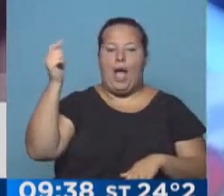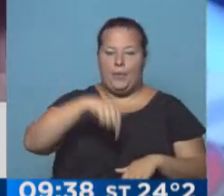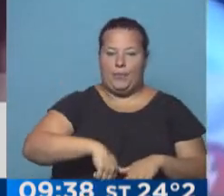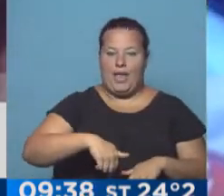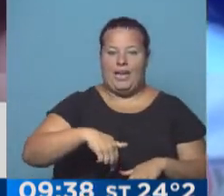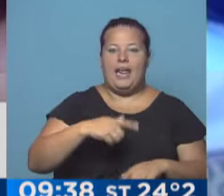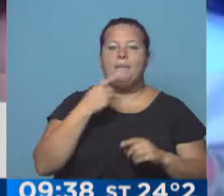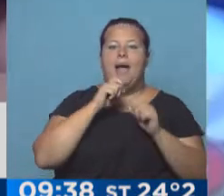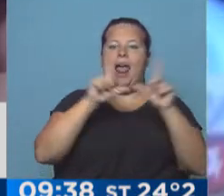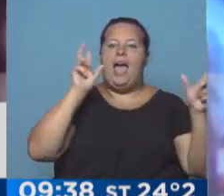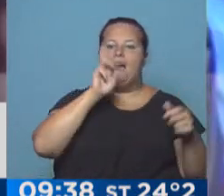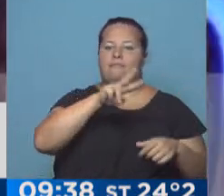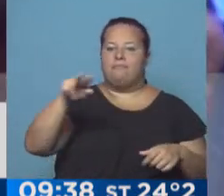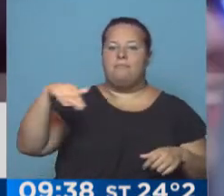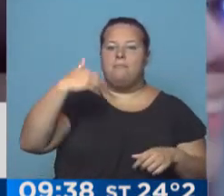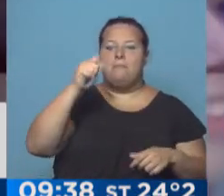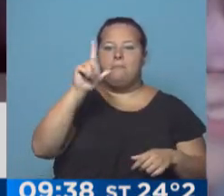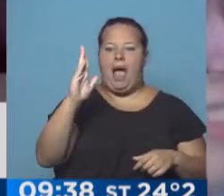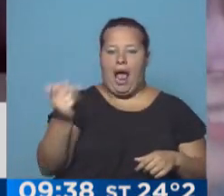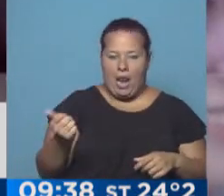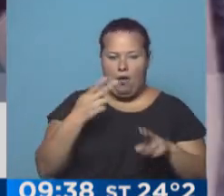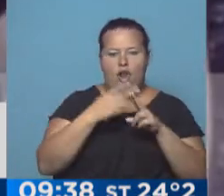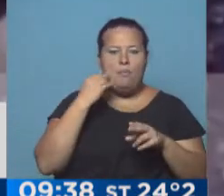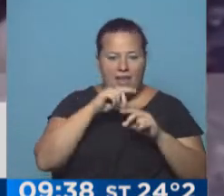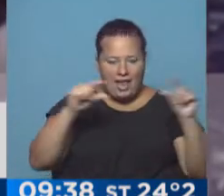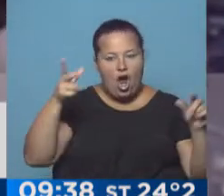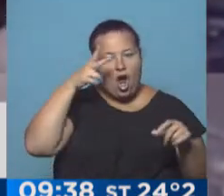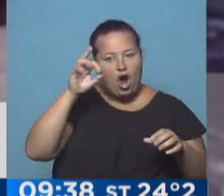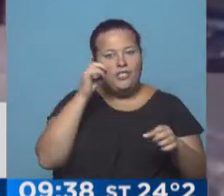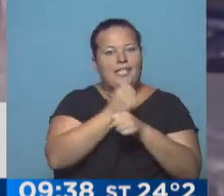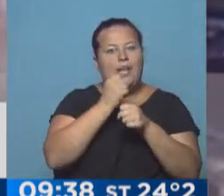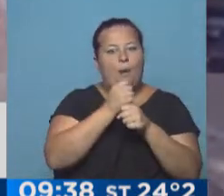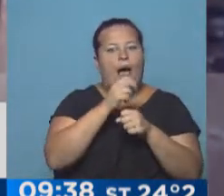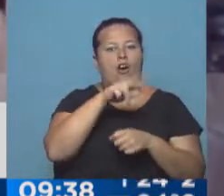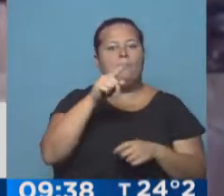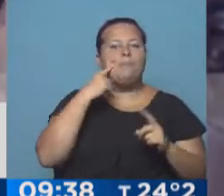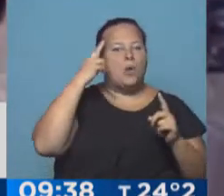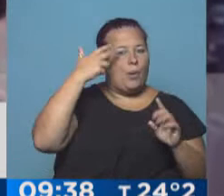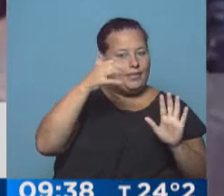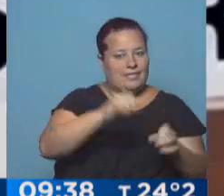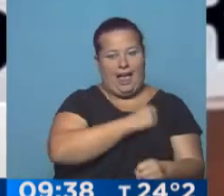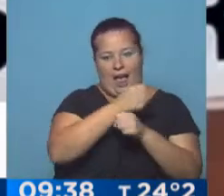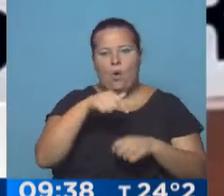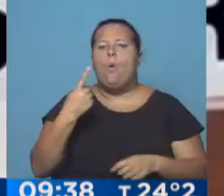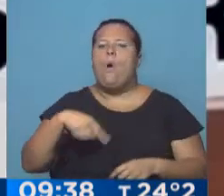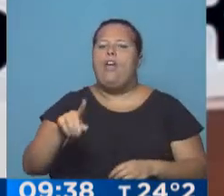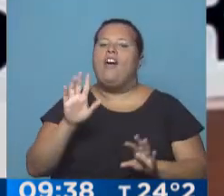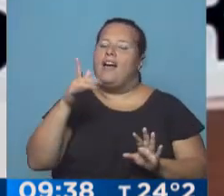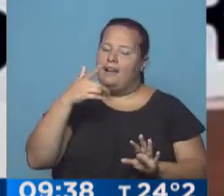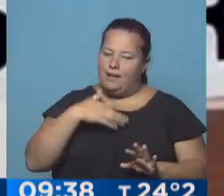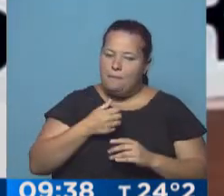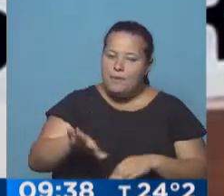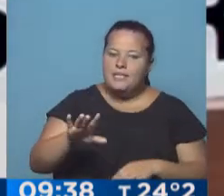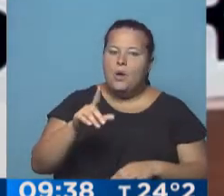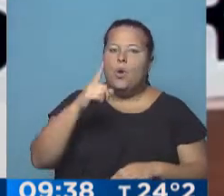a poner una muestra en el malba dream camp truck que se compone de 80 trabajo realizado de los 60 hasta la realidad la nave quédense tranquilos a